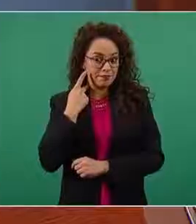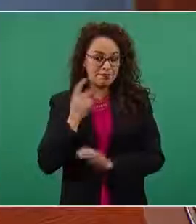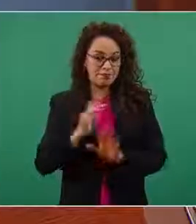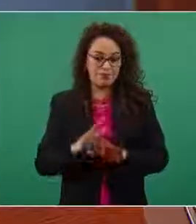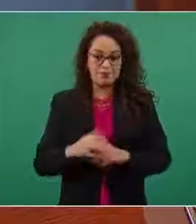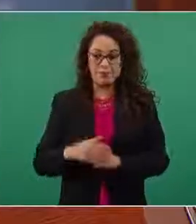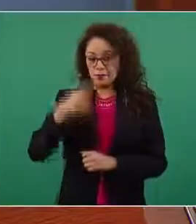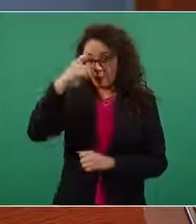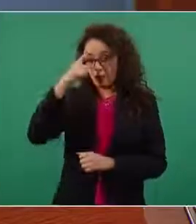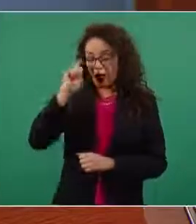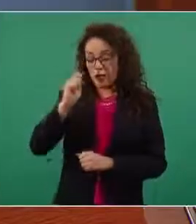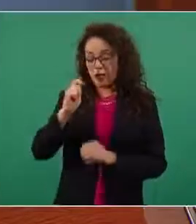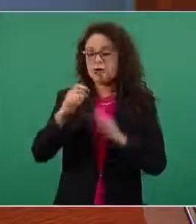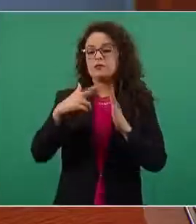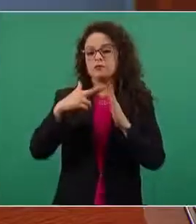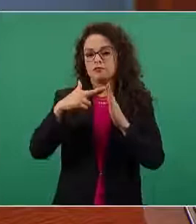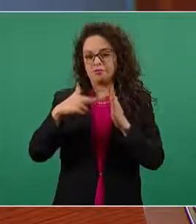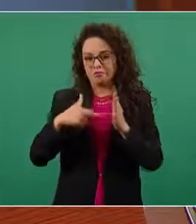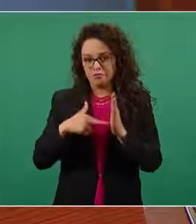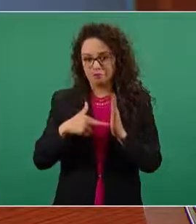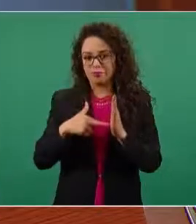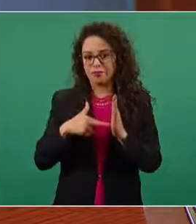para las reformas.